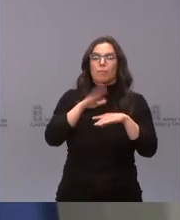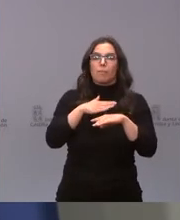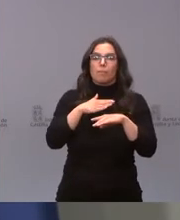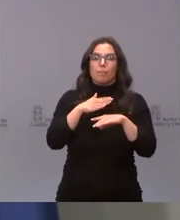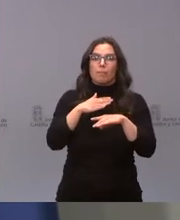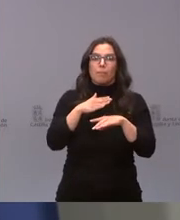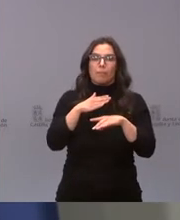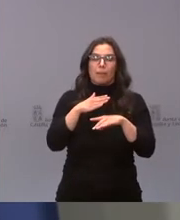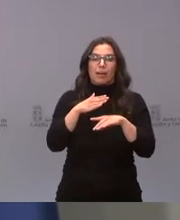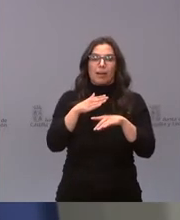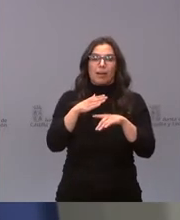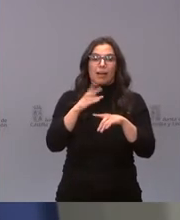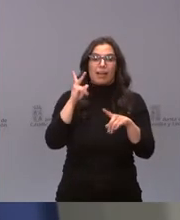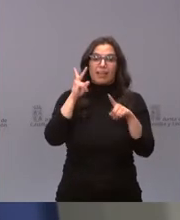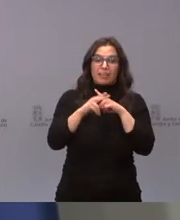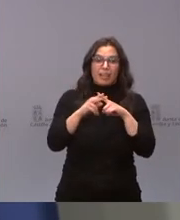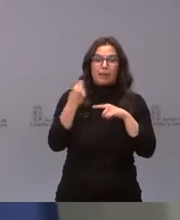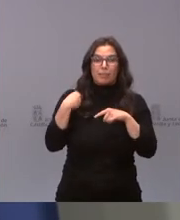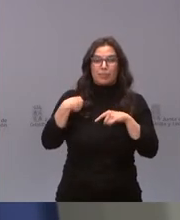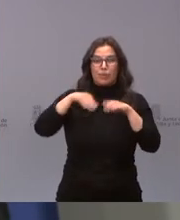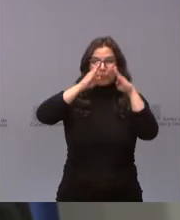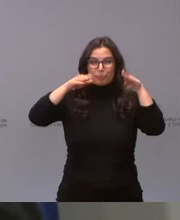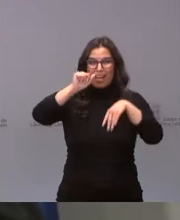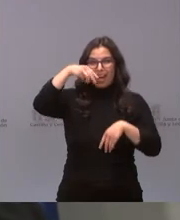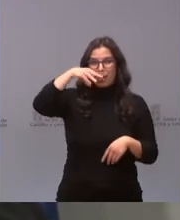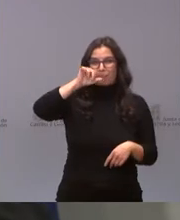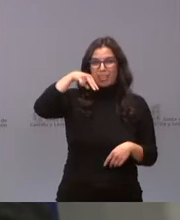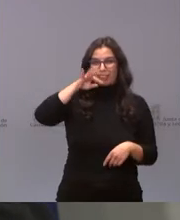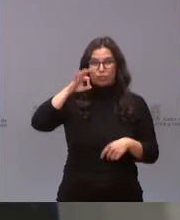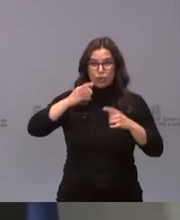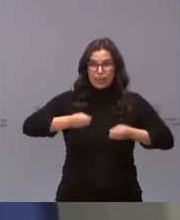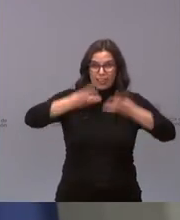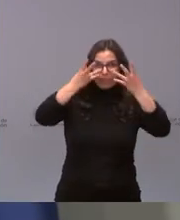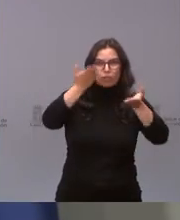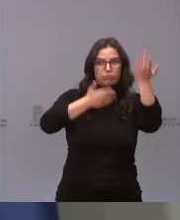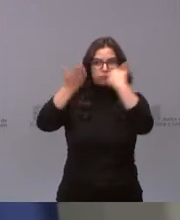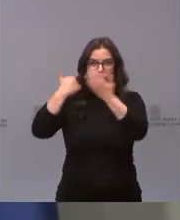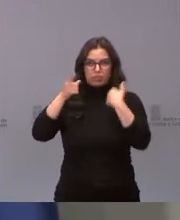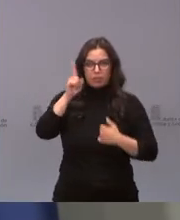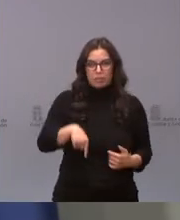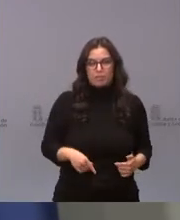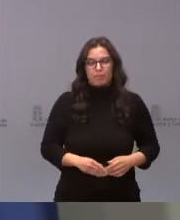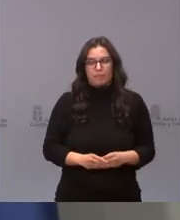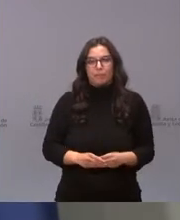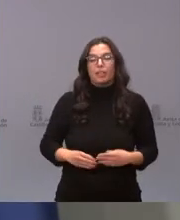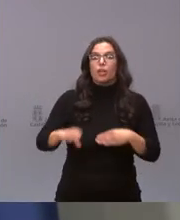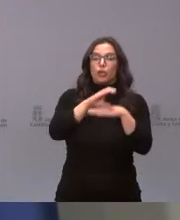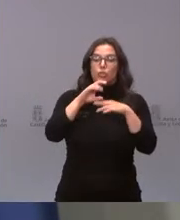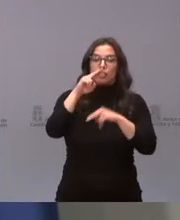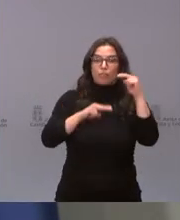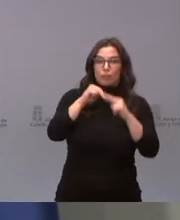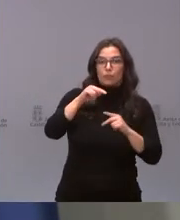y la prevención de las consecuencias del amianto en nuestros edificios. La Consejería de Medio de Fomento y Medio